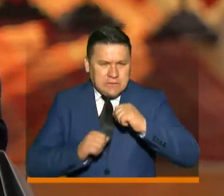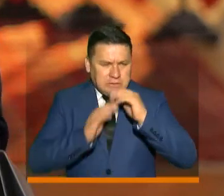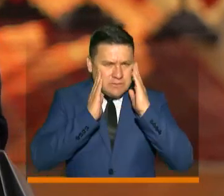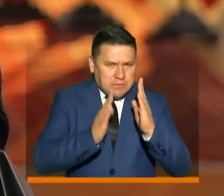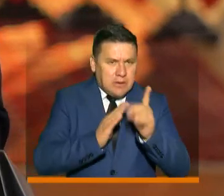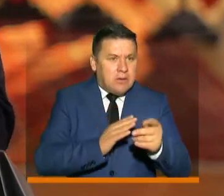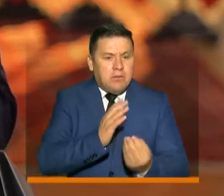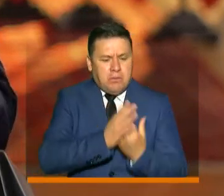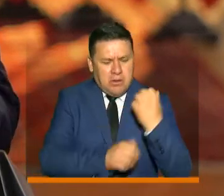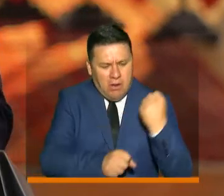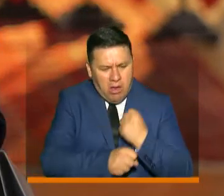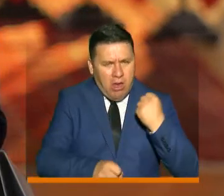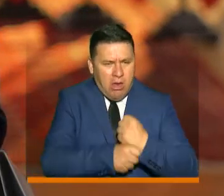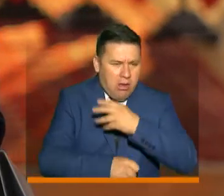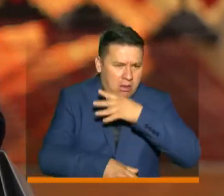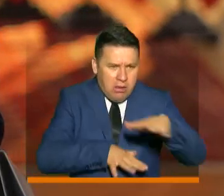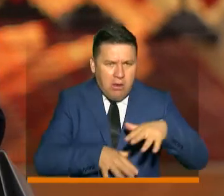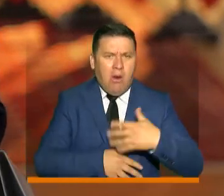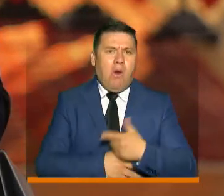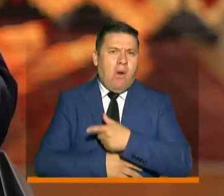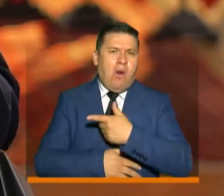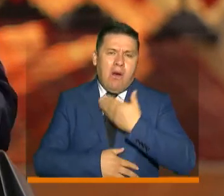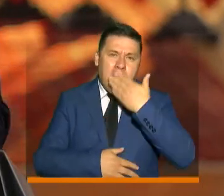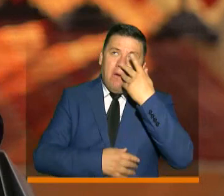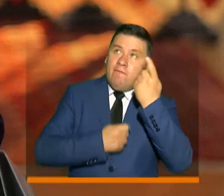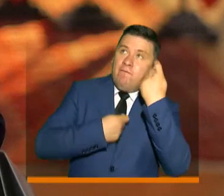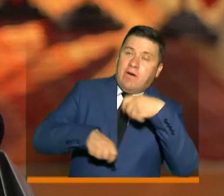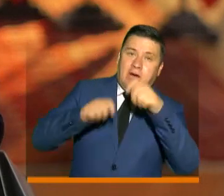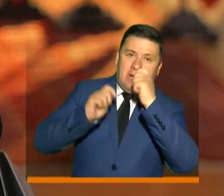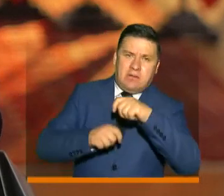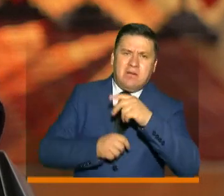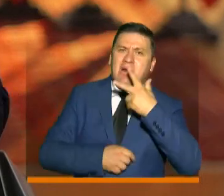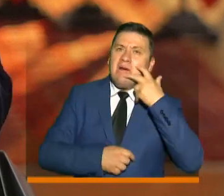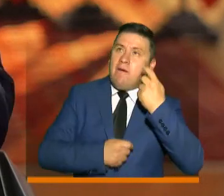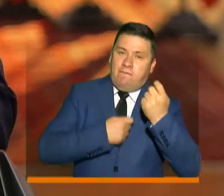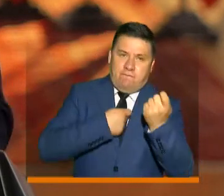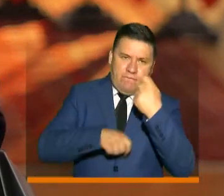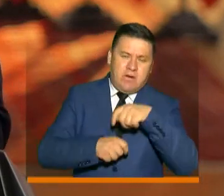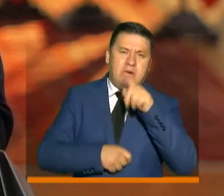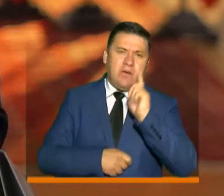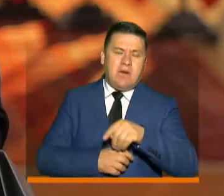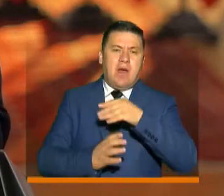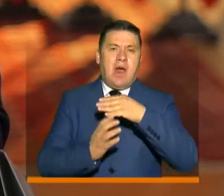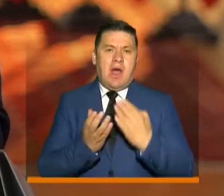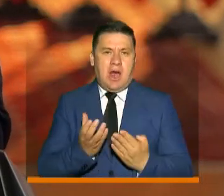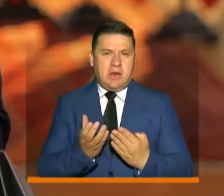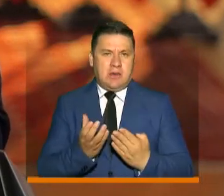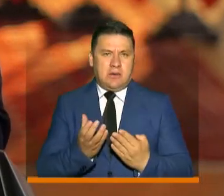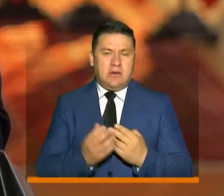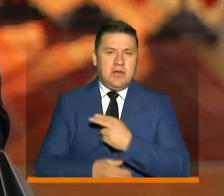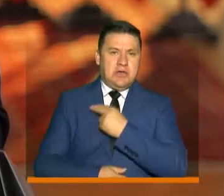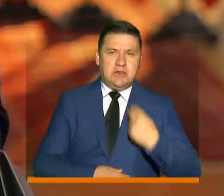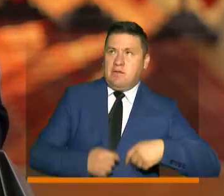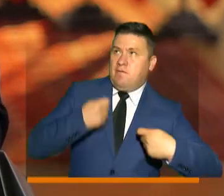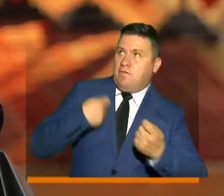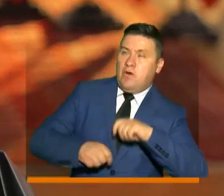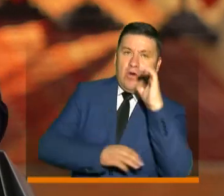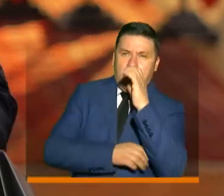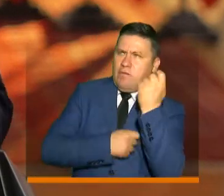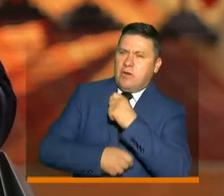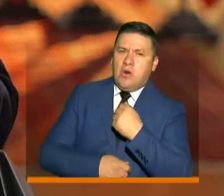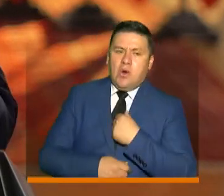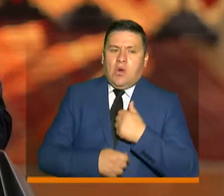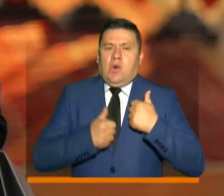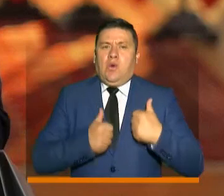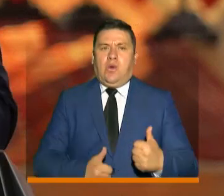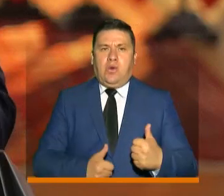productos en mercados como el de arabia saudita como en el caso de la carne o como el caso del aguacate hass en china nuestro